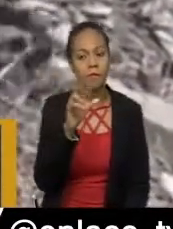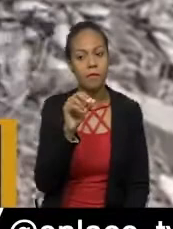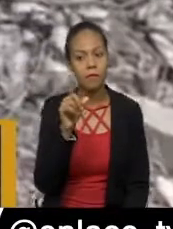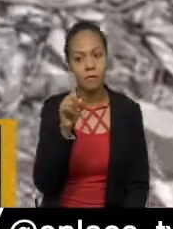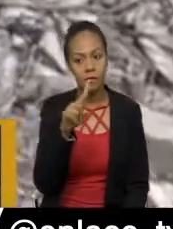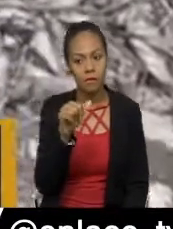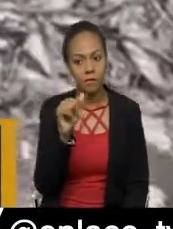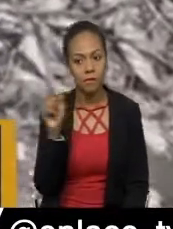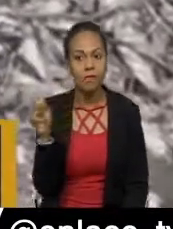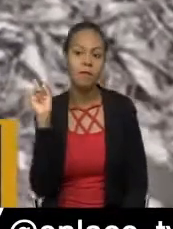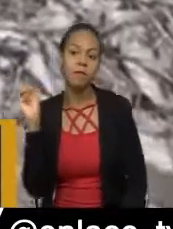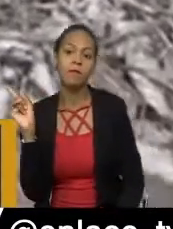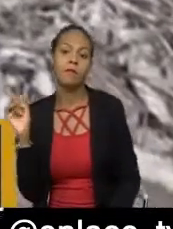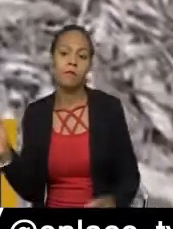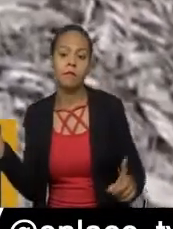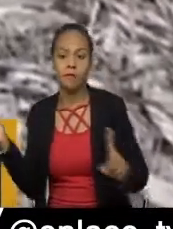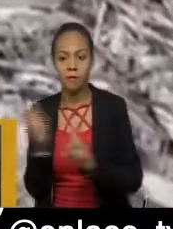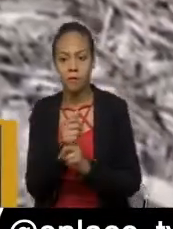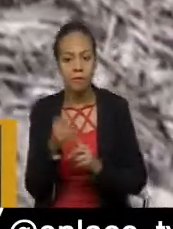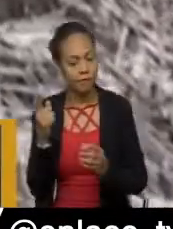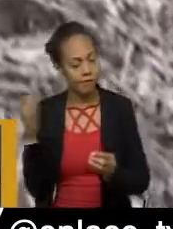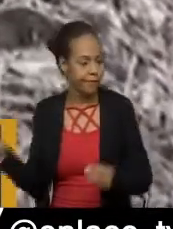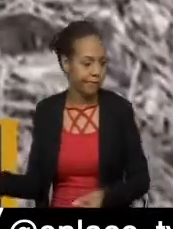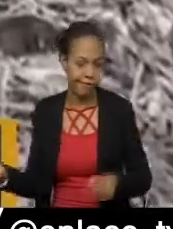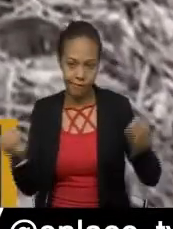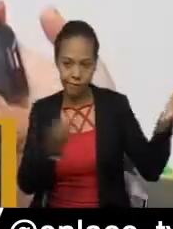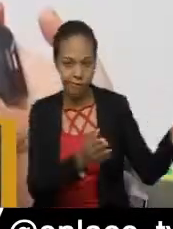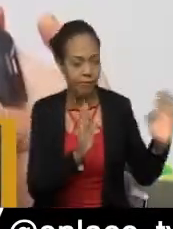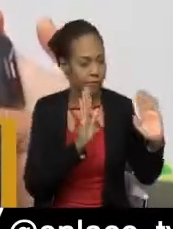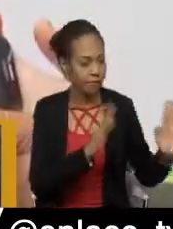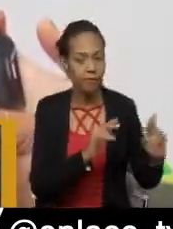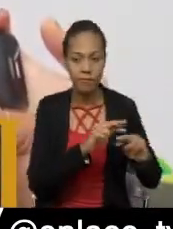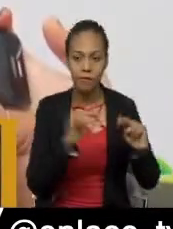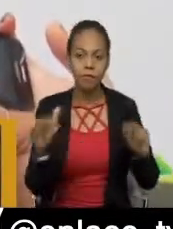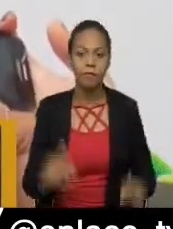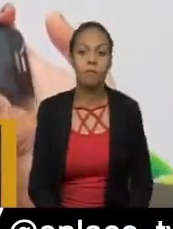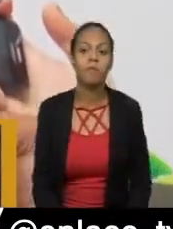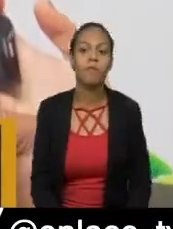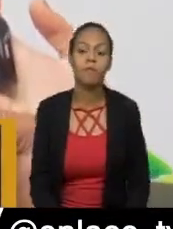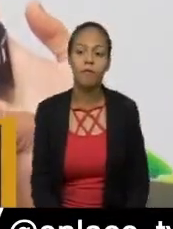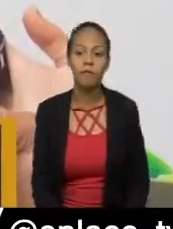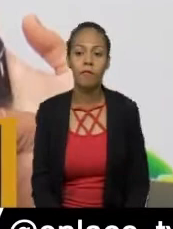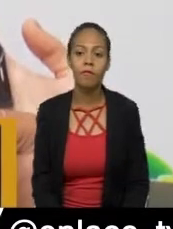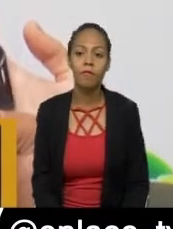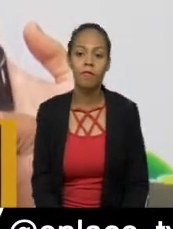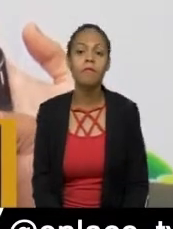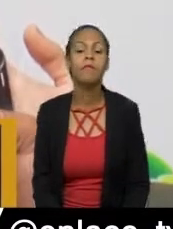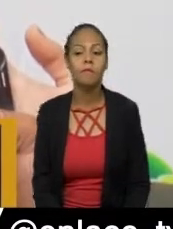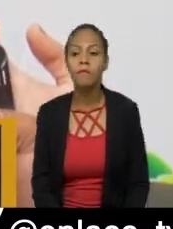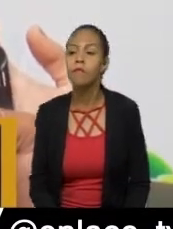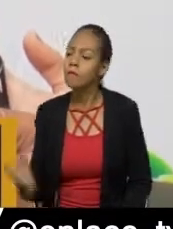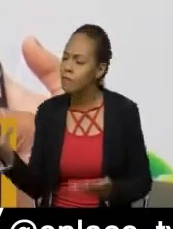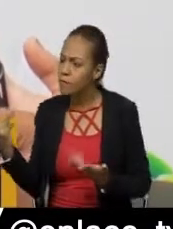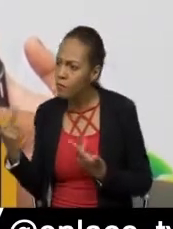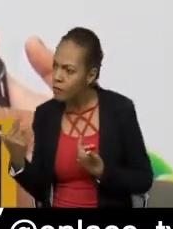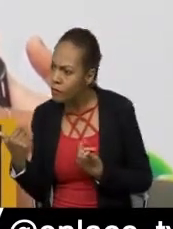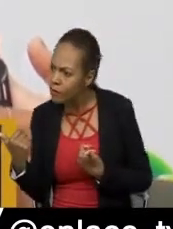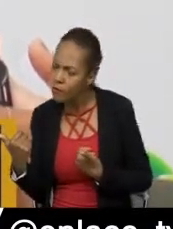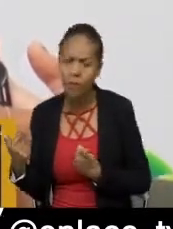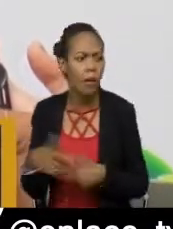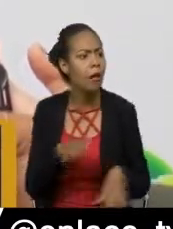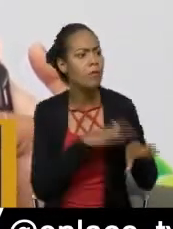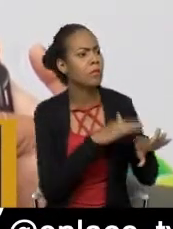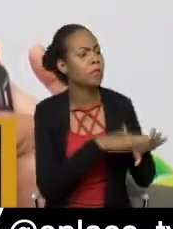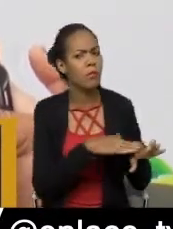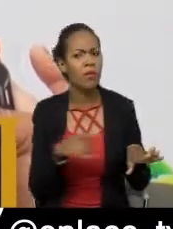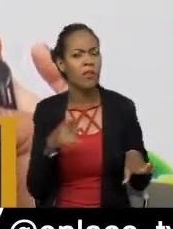incautaron la serpiente y la devolvieron a su hábitat natural. Logramos llegar hasta este sitio y nos manifestaron que allí había una especie o